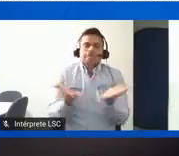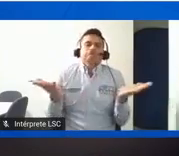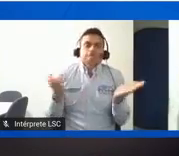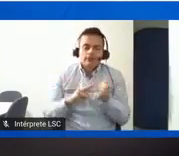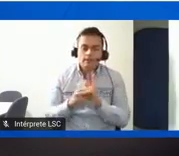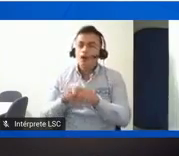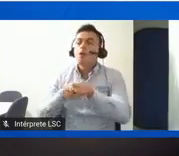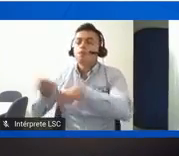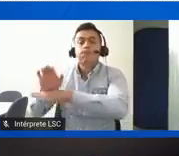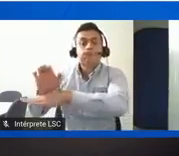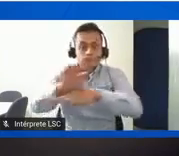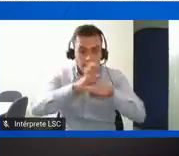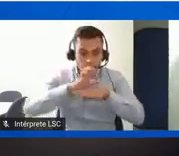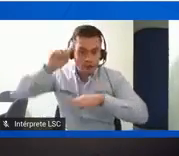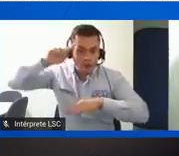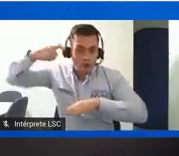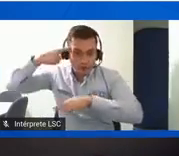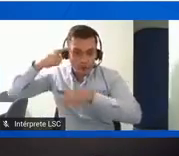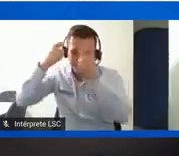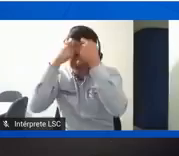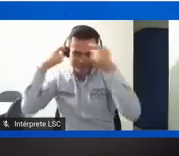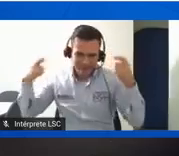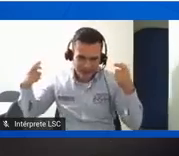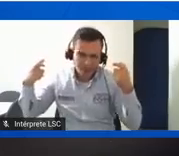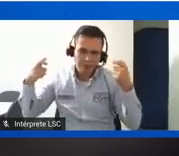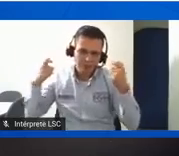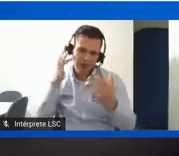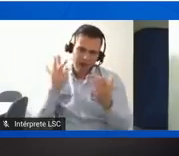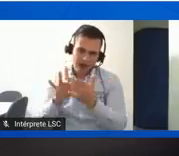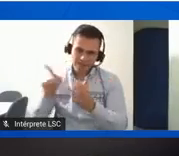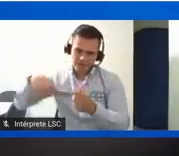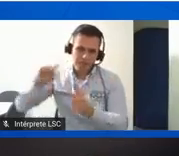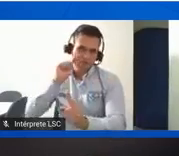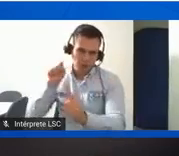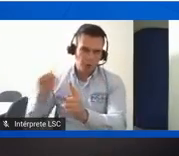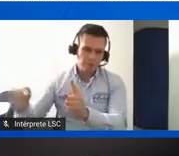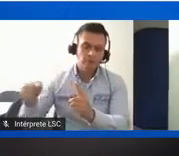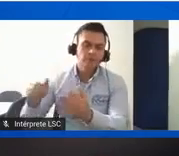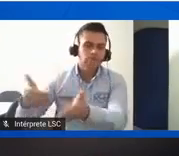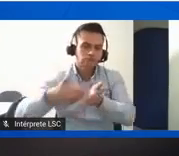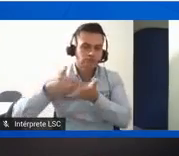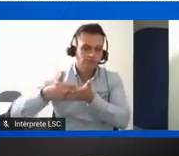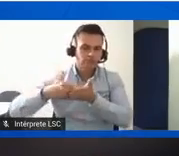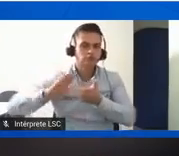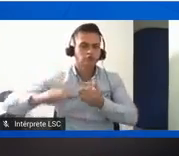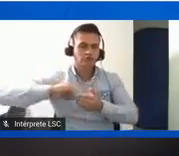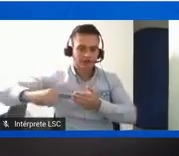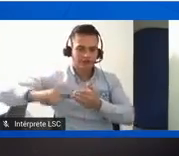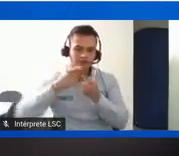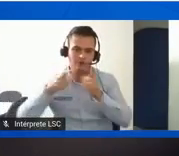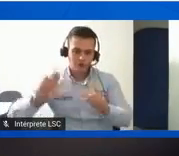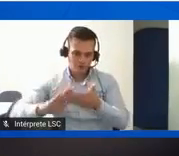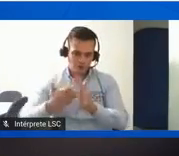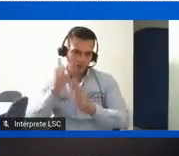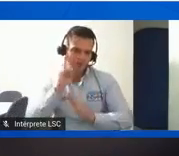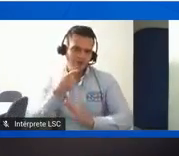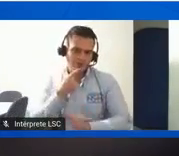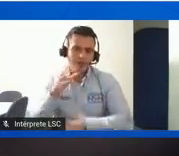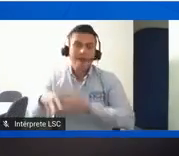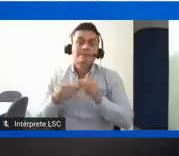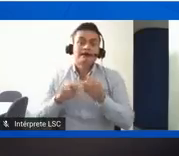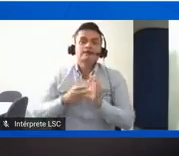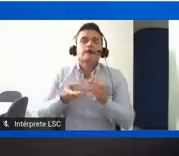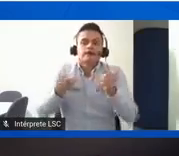del Estado, que de manera directa o indirecta protegen los derechos lingüísticos de la comunidad, sino también representatividad de